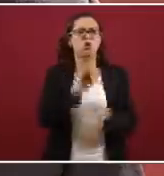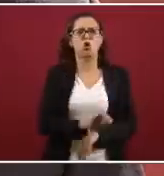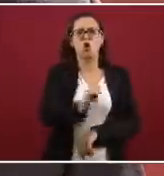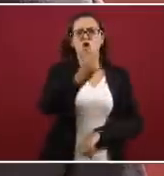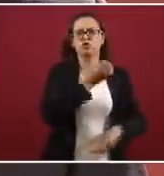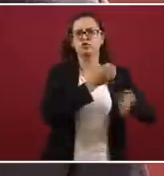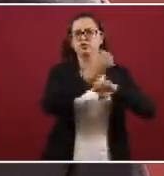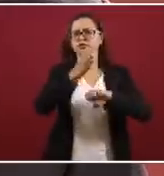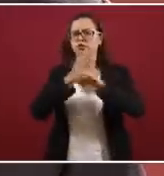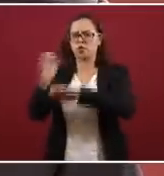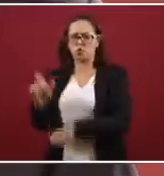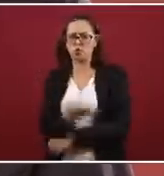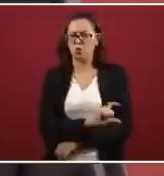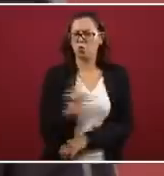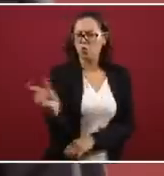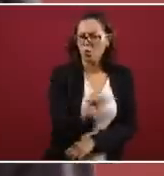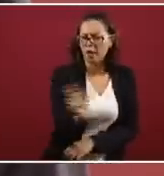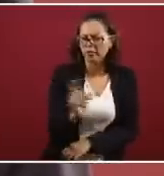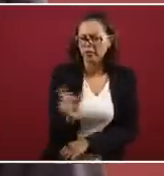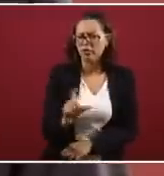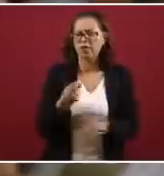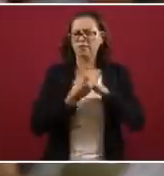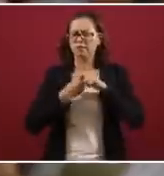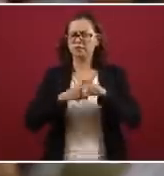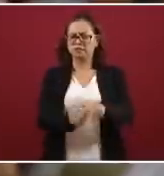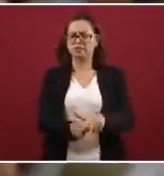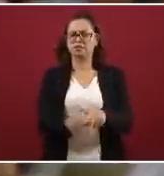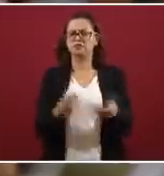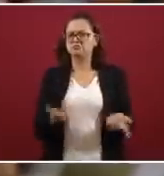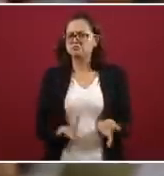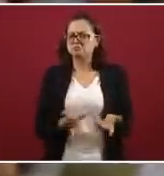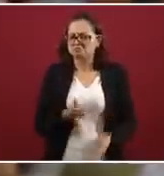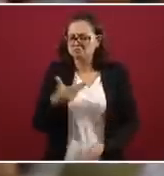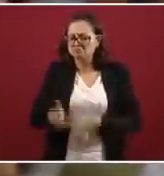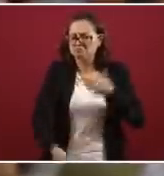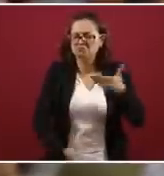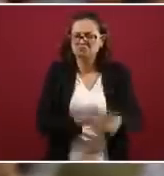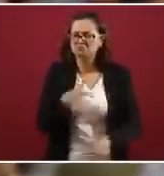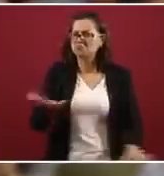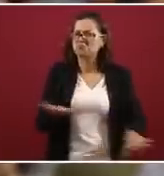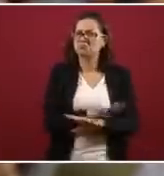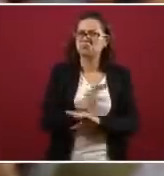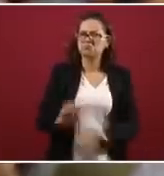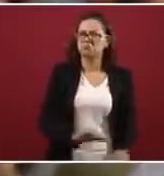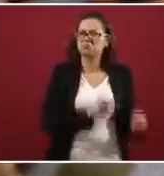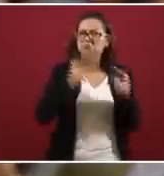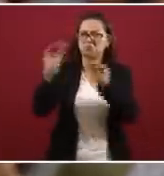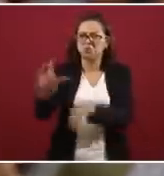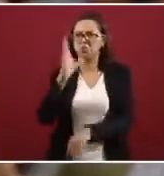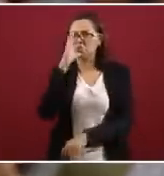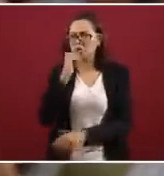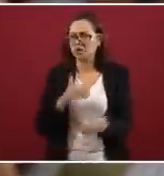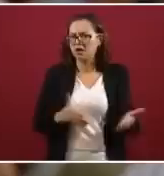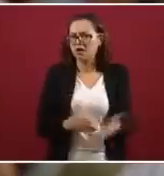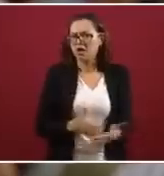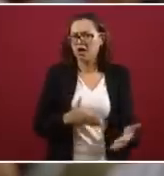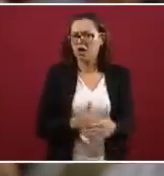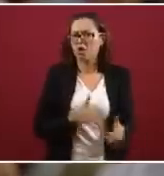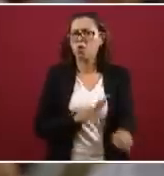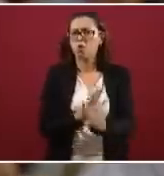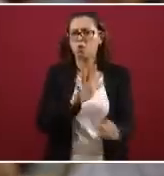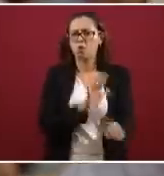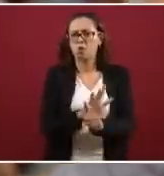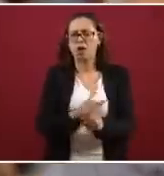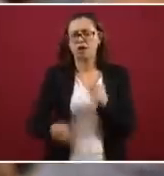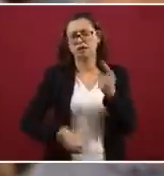¿Cuándo se dará la descentralización y cuáles han sido los obstáculos a los que se ha enfrentado para materializar la descentralización? Y pues